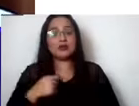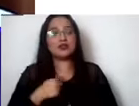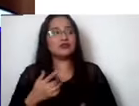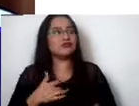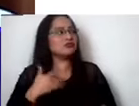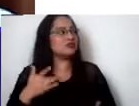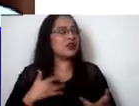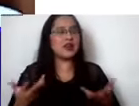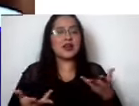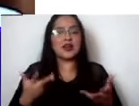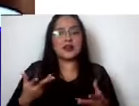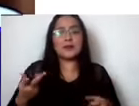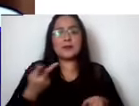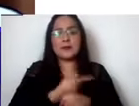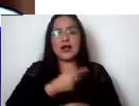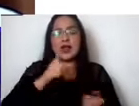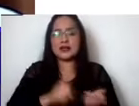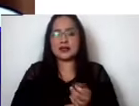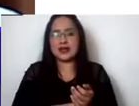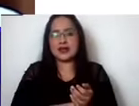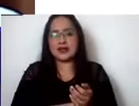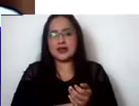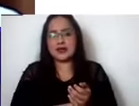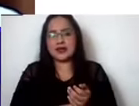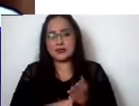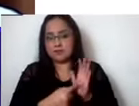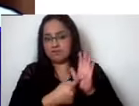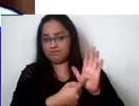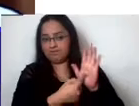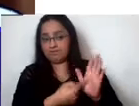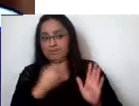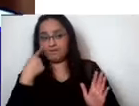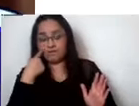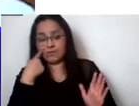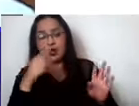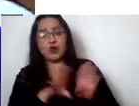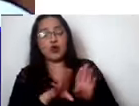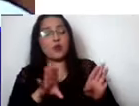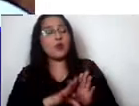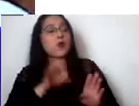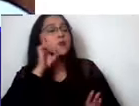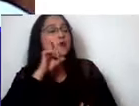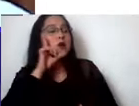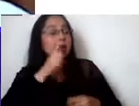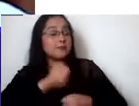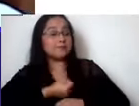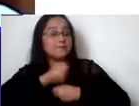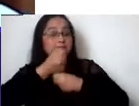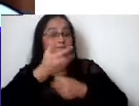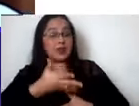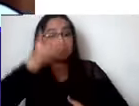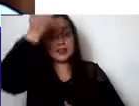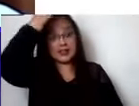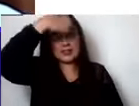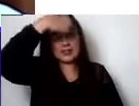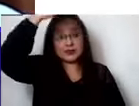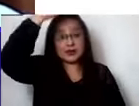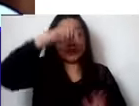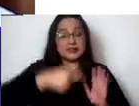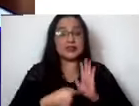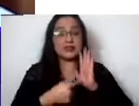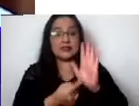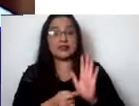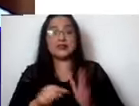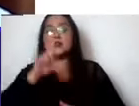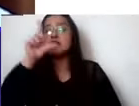la estructuralidad que se puede hacer visible cuando una mujer habla, una mujer cuenta su experiencia,